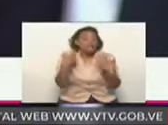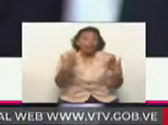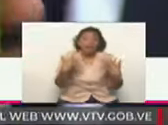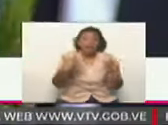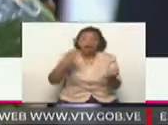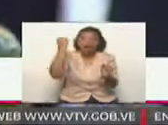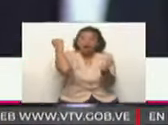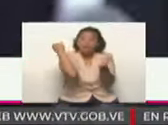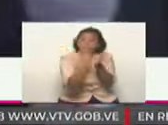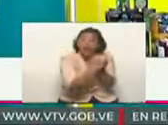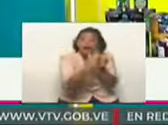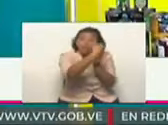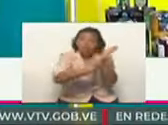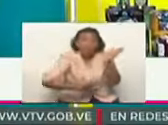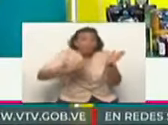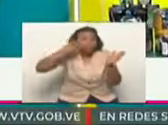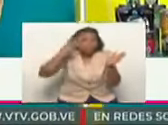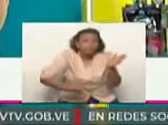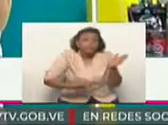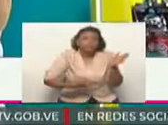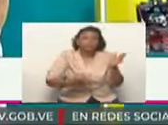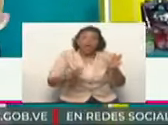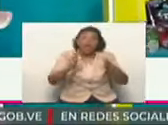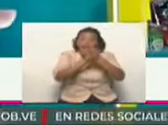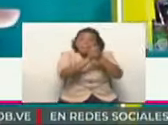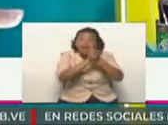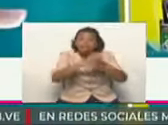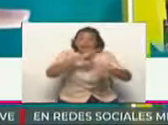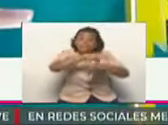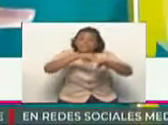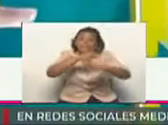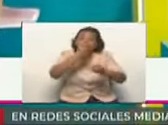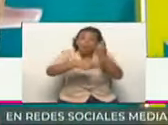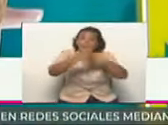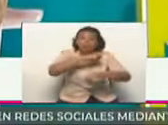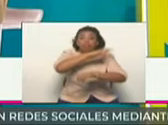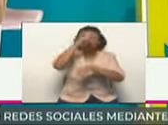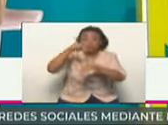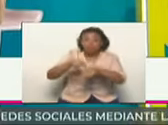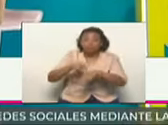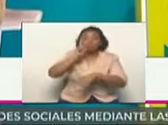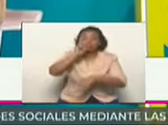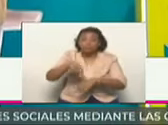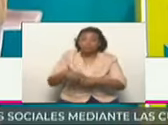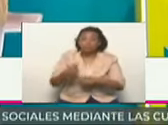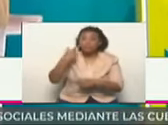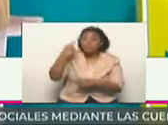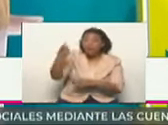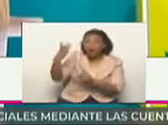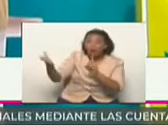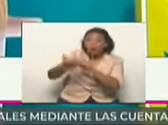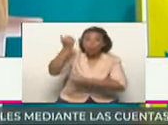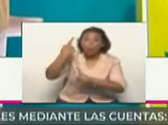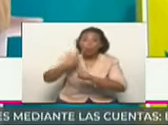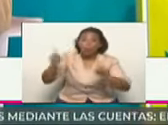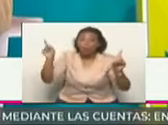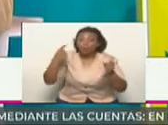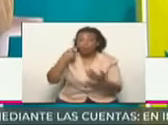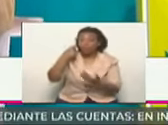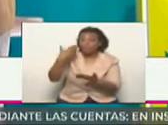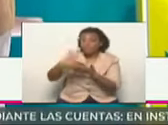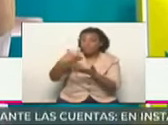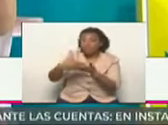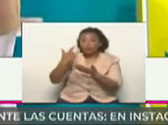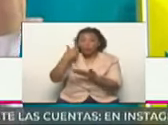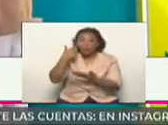está. Ha sido un trabajo de la mano con el Ministerio de Comercio Nacional. Mira lo que hay por aquí, ¿ves? Esto